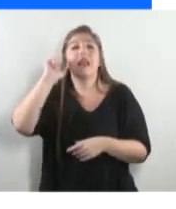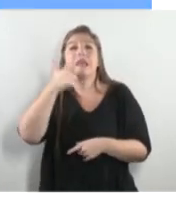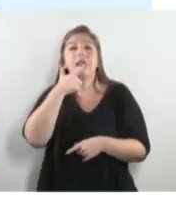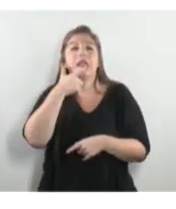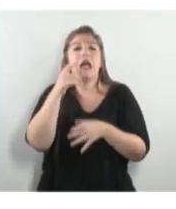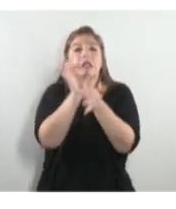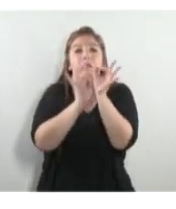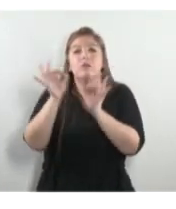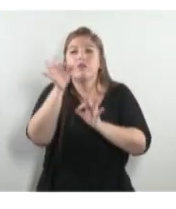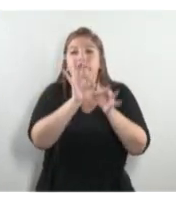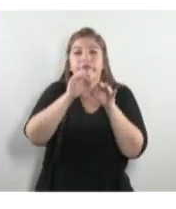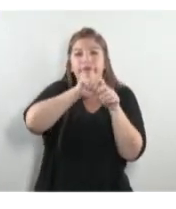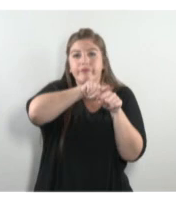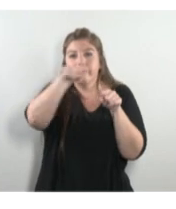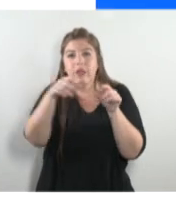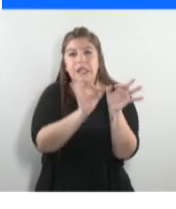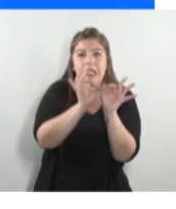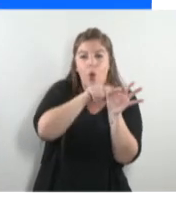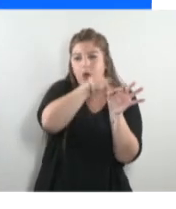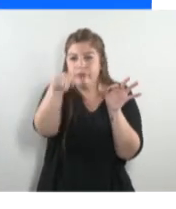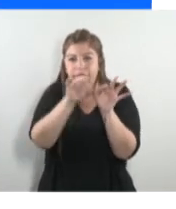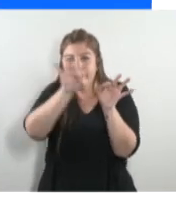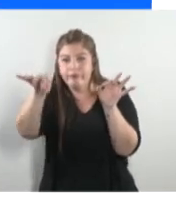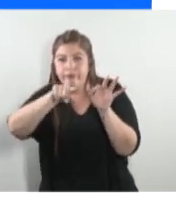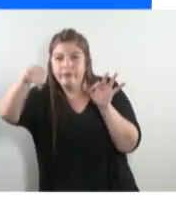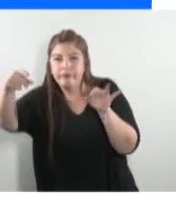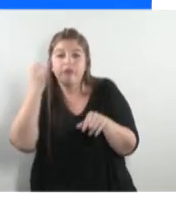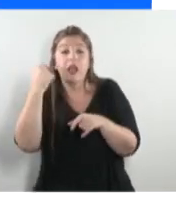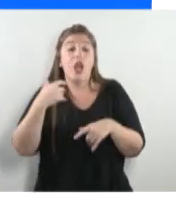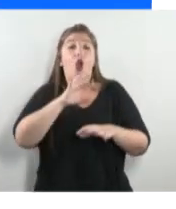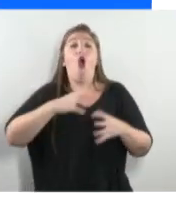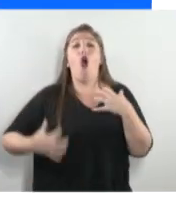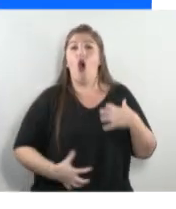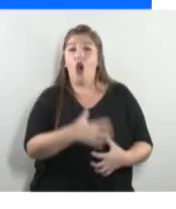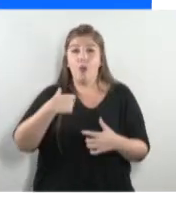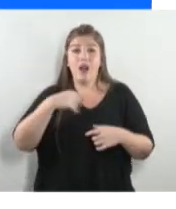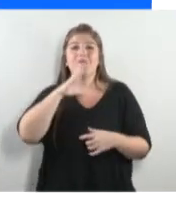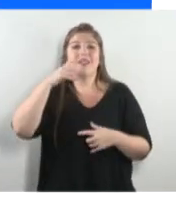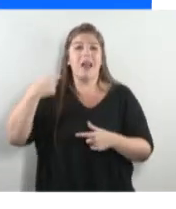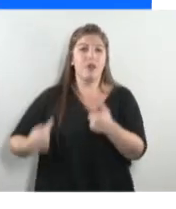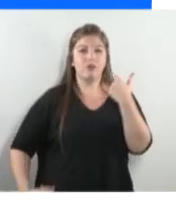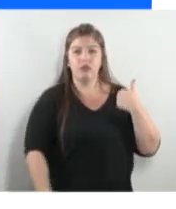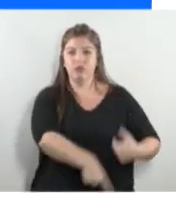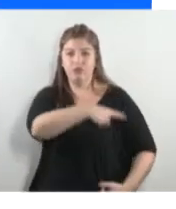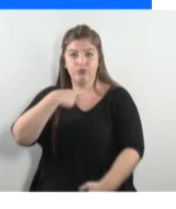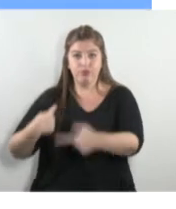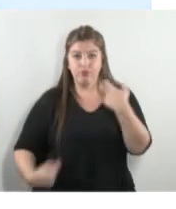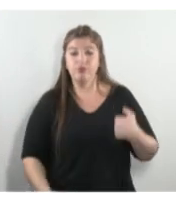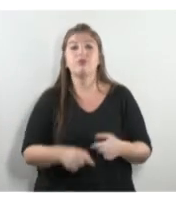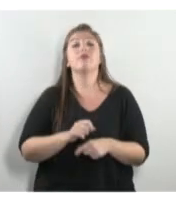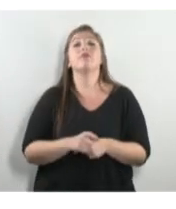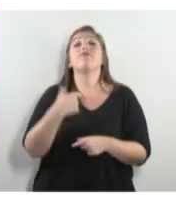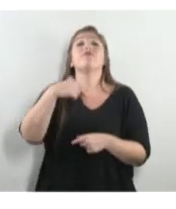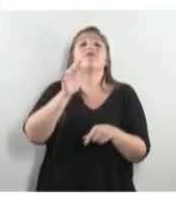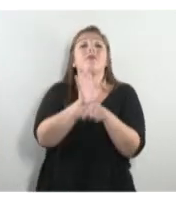células vecinas. Y en el caso de las hormonas, viajan por la sangre para actuar a grandes distancias. Dentro de los mensajeros